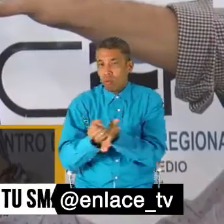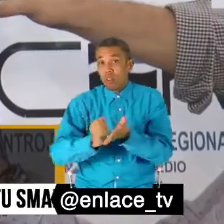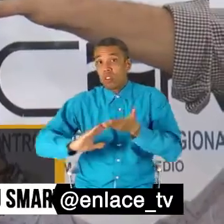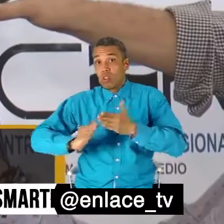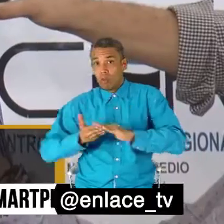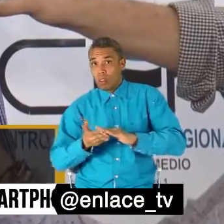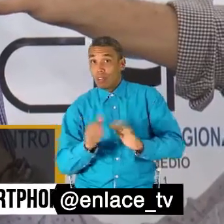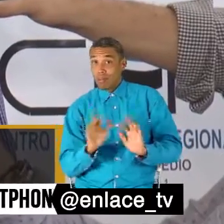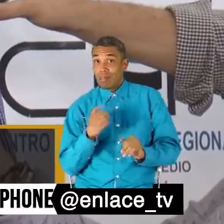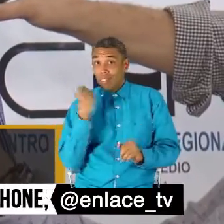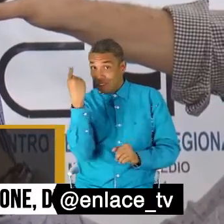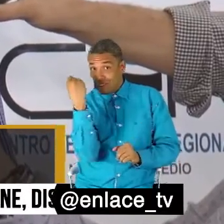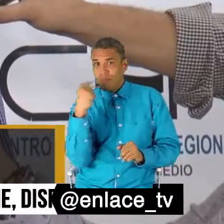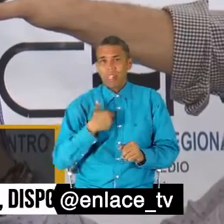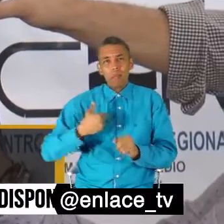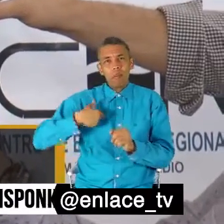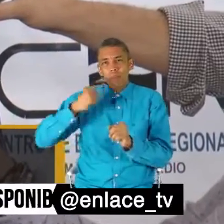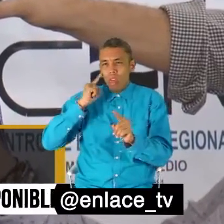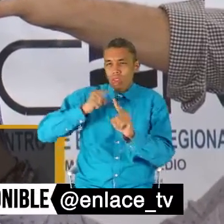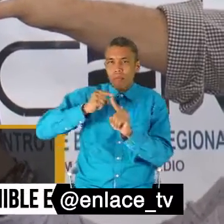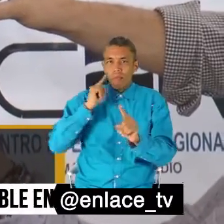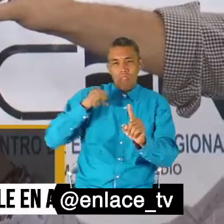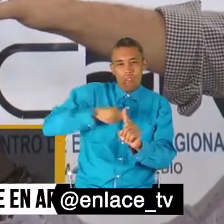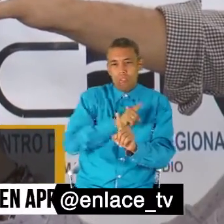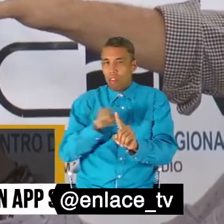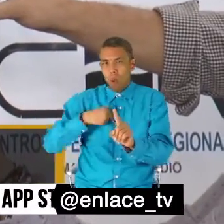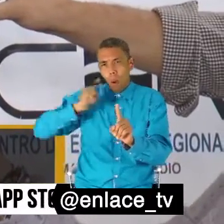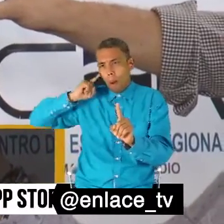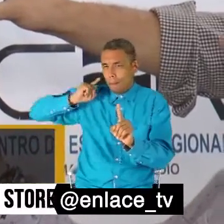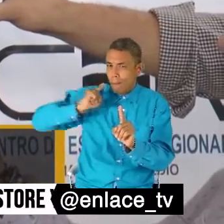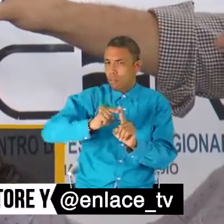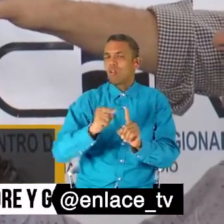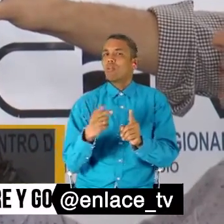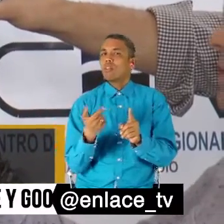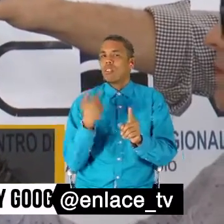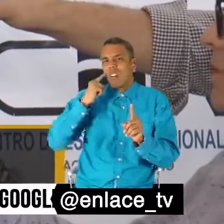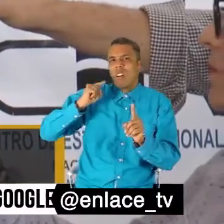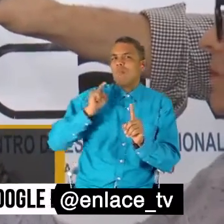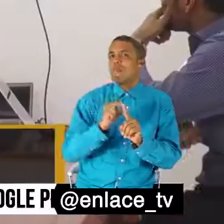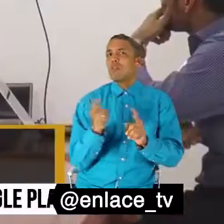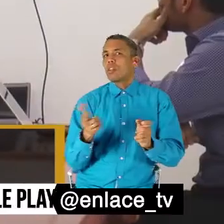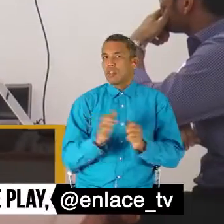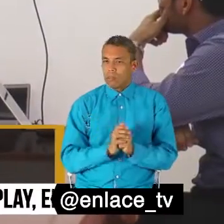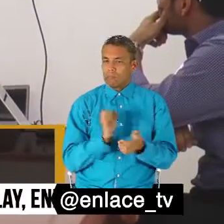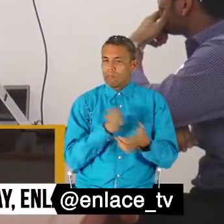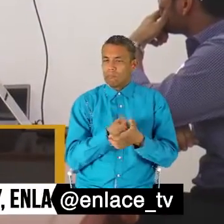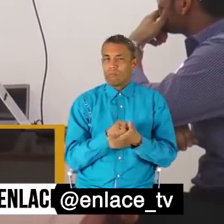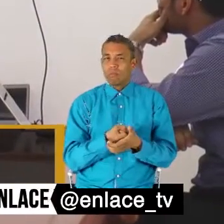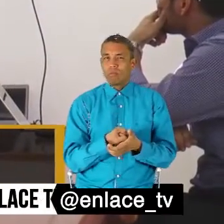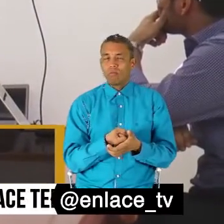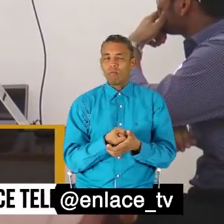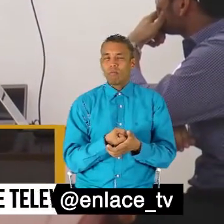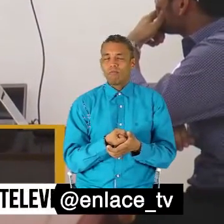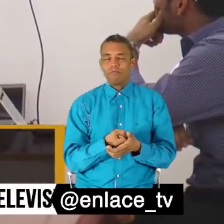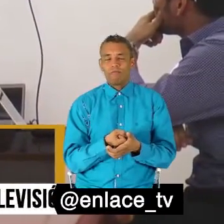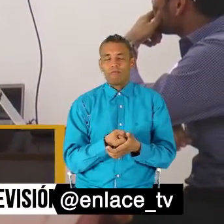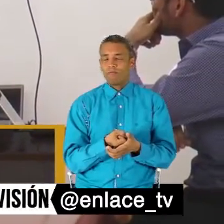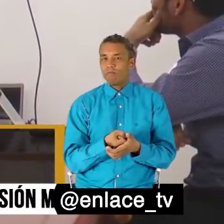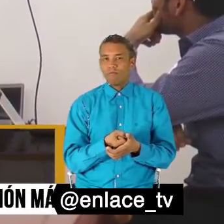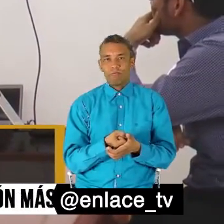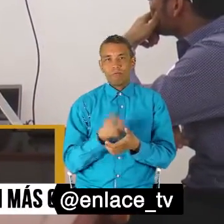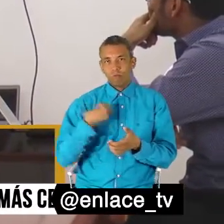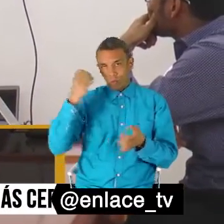norte común y a tratar de gestionar algo que en prospectiva se llama la gestión de la incertidumbre. Hoy el interés es que mediante la formulación de